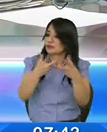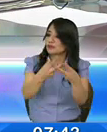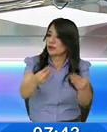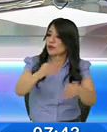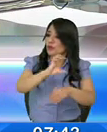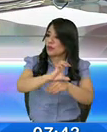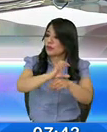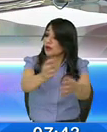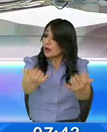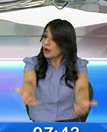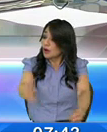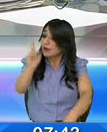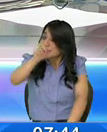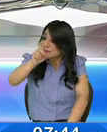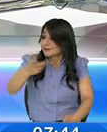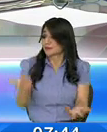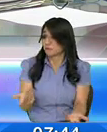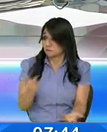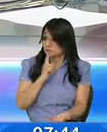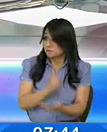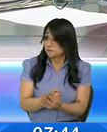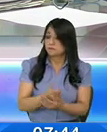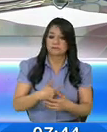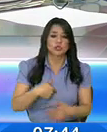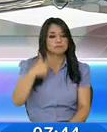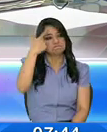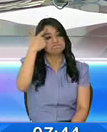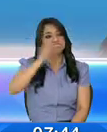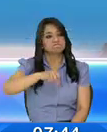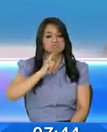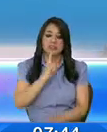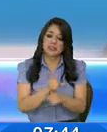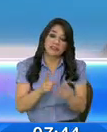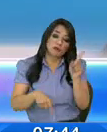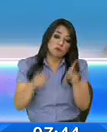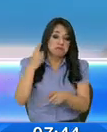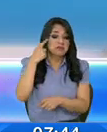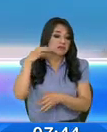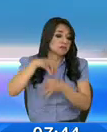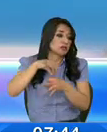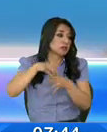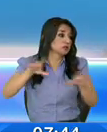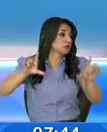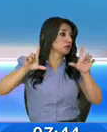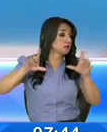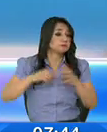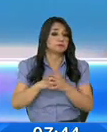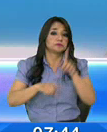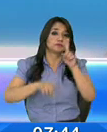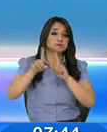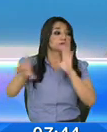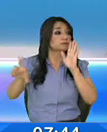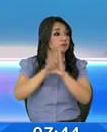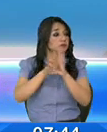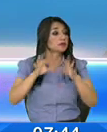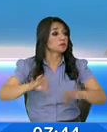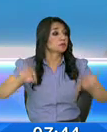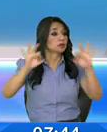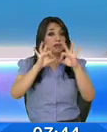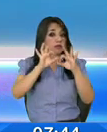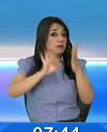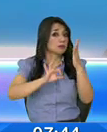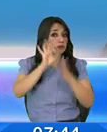momento yo creo que eso es lo que sucede porque mire usted hay una serie de leyes importantes que no sé